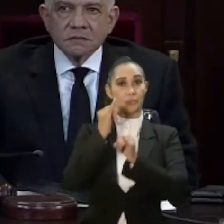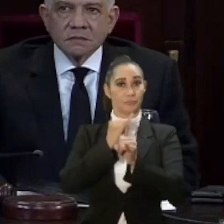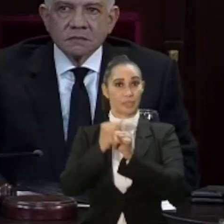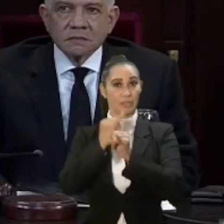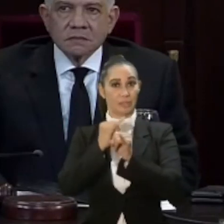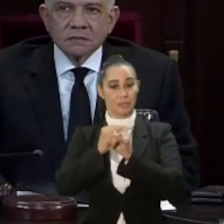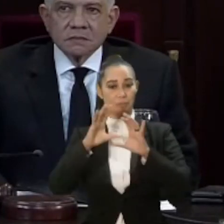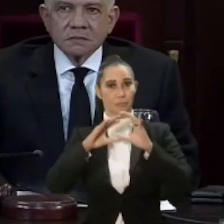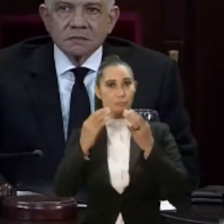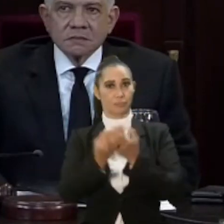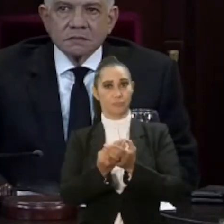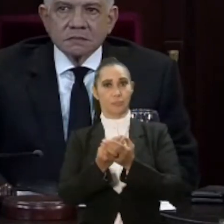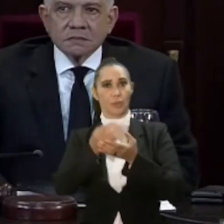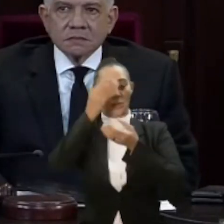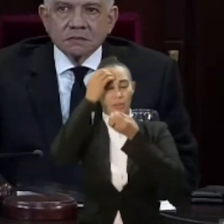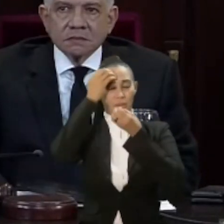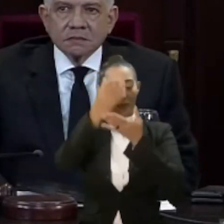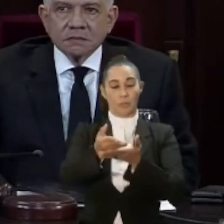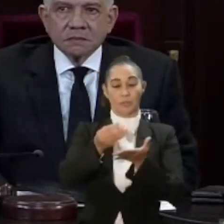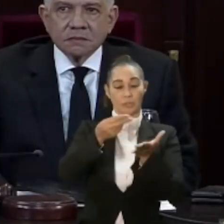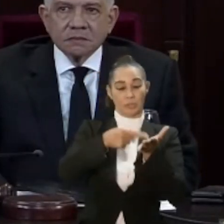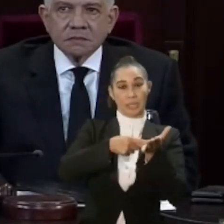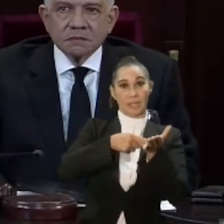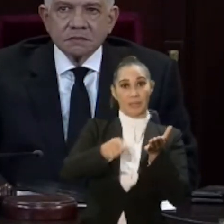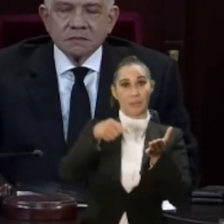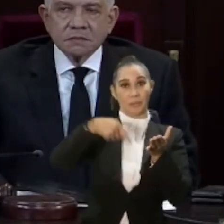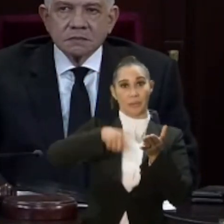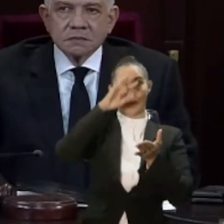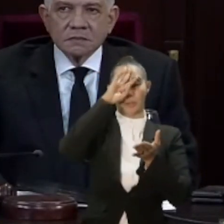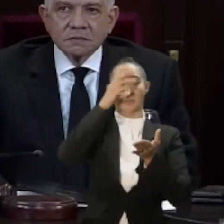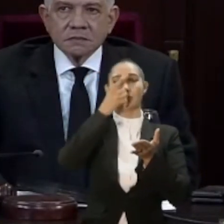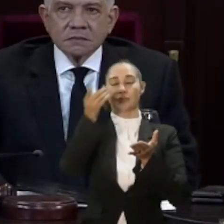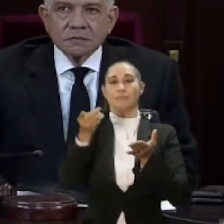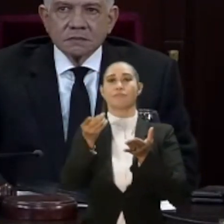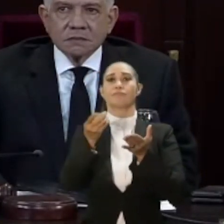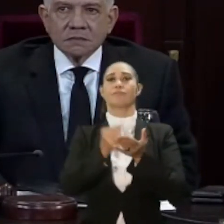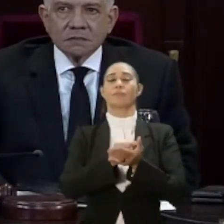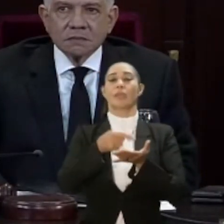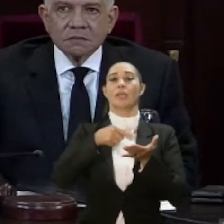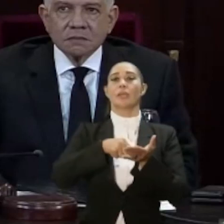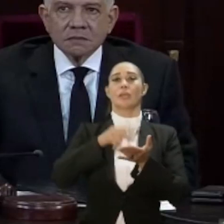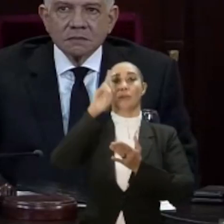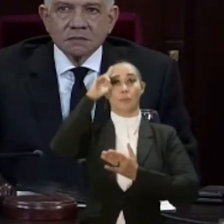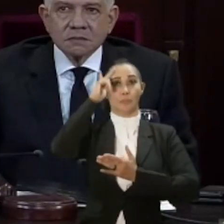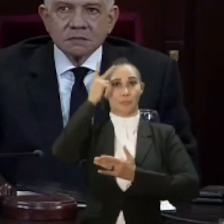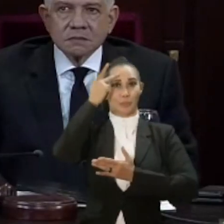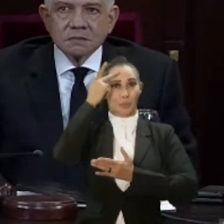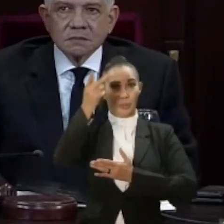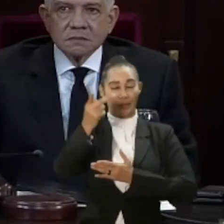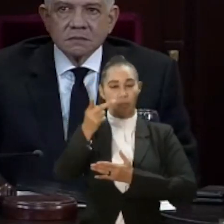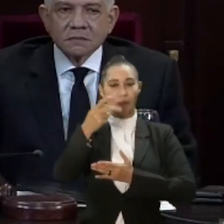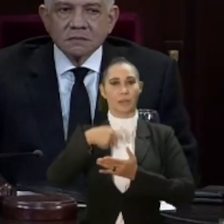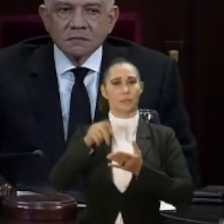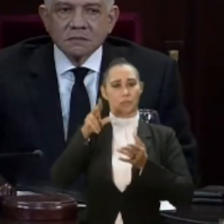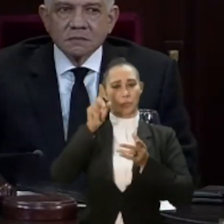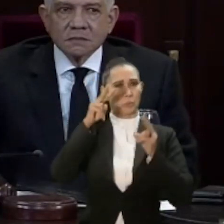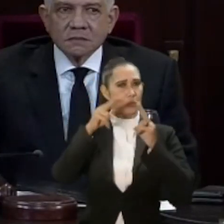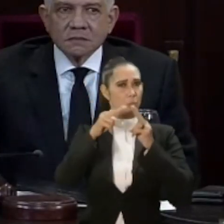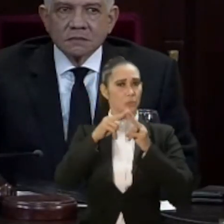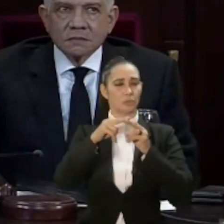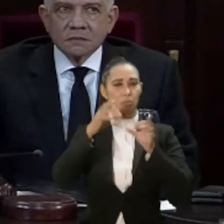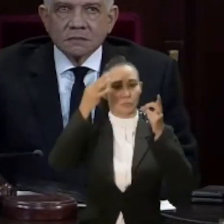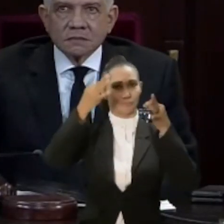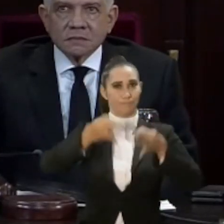último informe concluye que la deuda pública de nuestro país es sostenible y que las políticas que se han adoptado son las